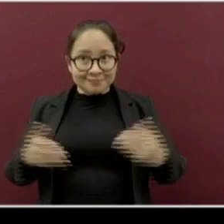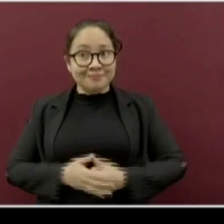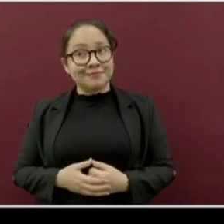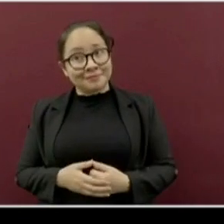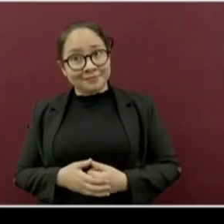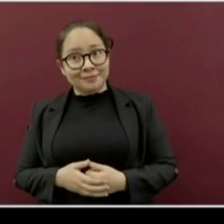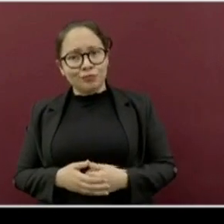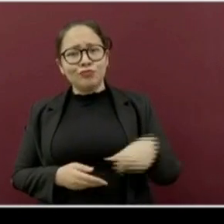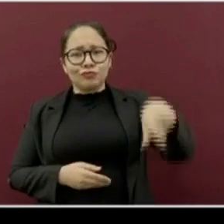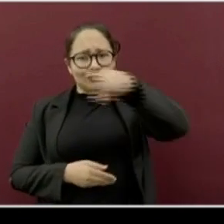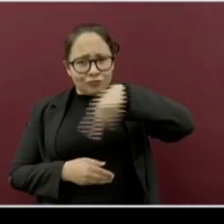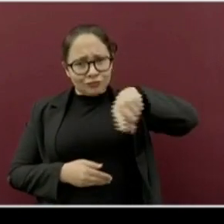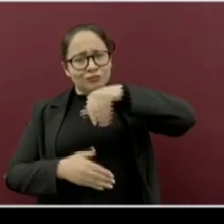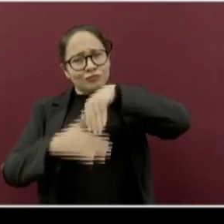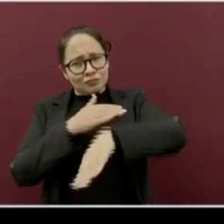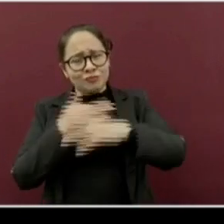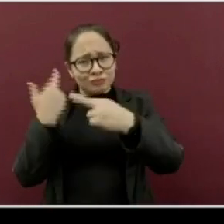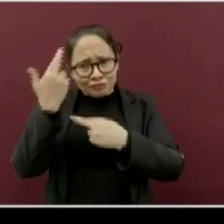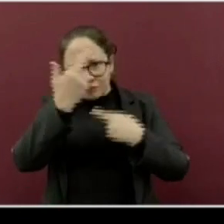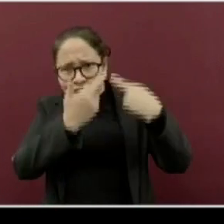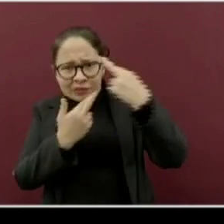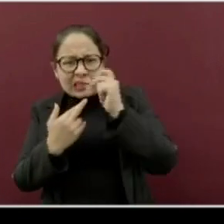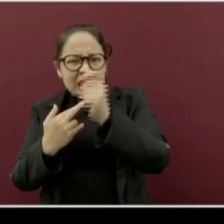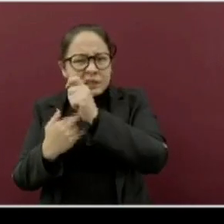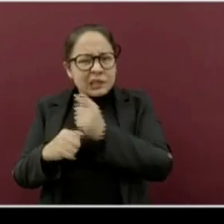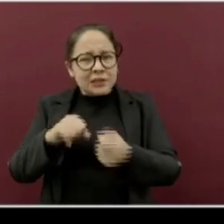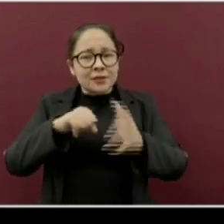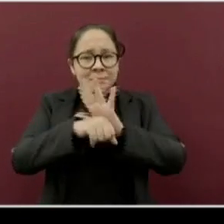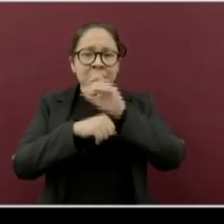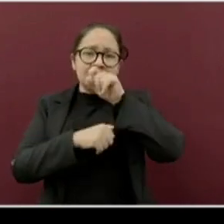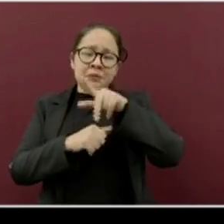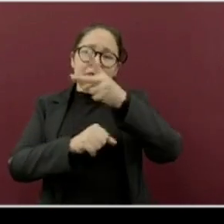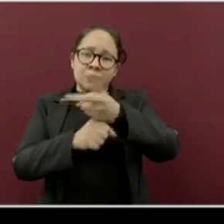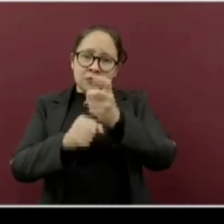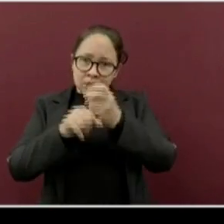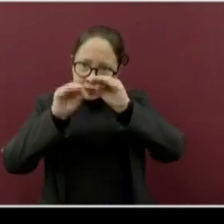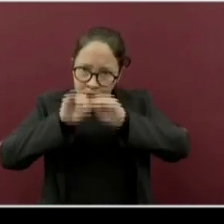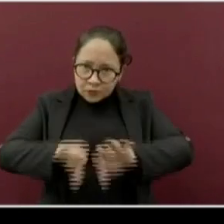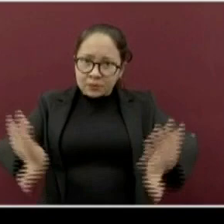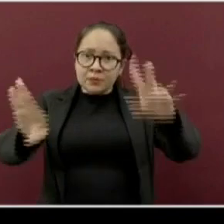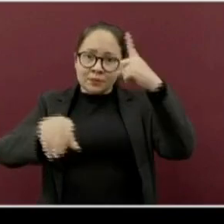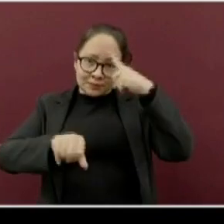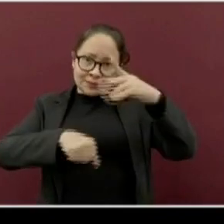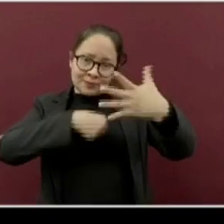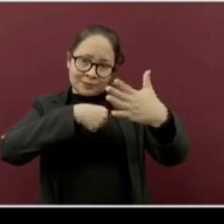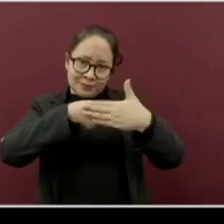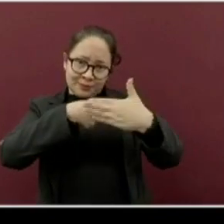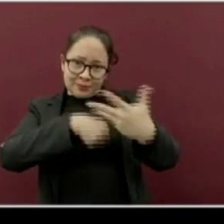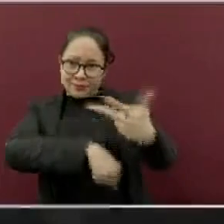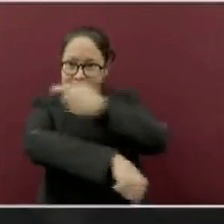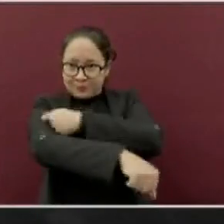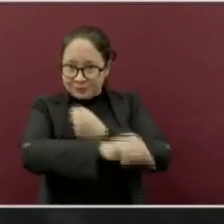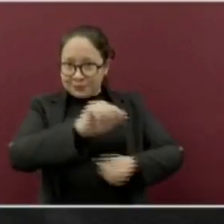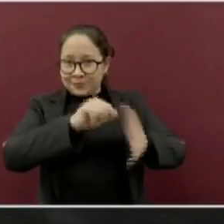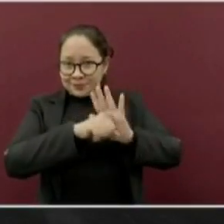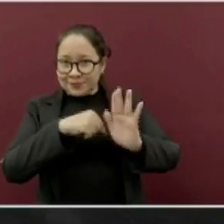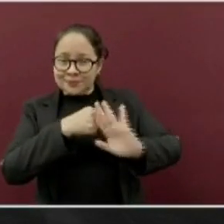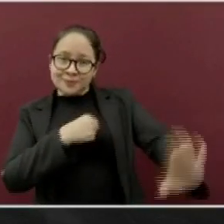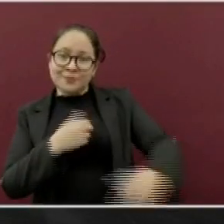coronavirus.veracruz.gob.mx. Pueden consultar el panorama epidemiológico y las convocatorias de vacunación vigentes. Es